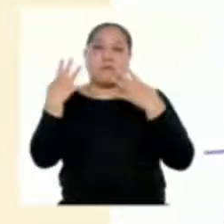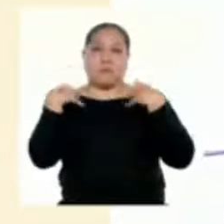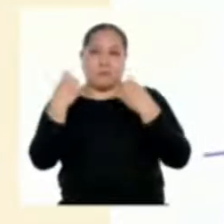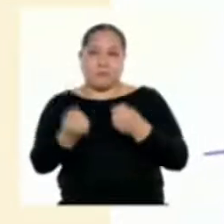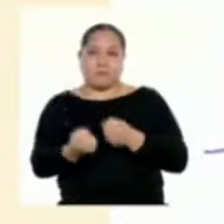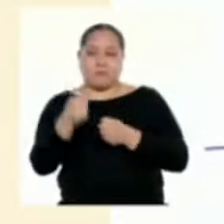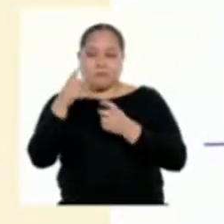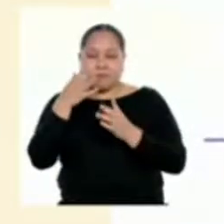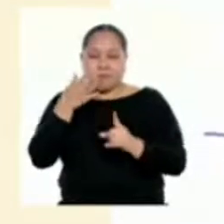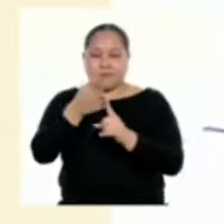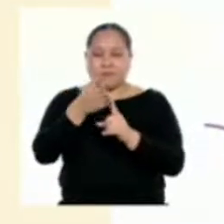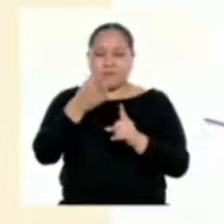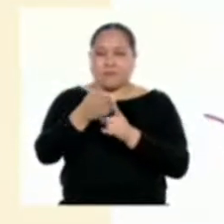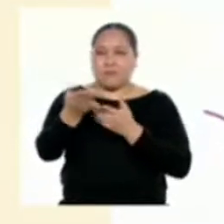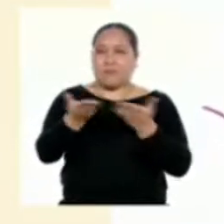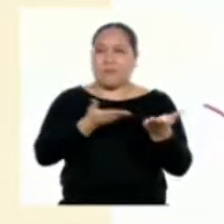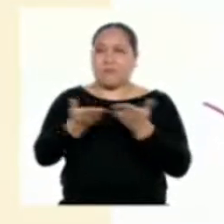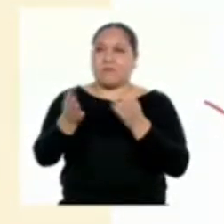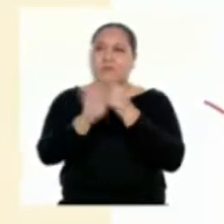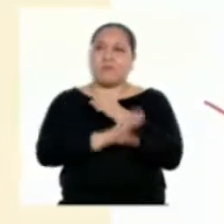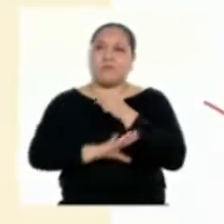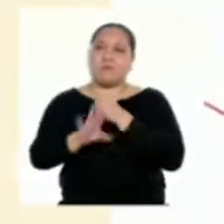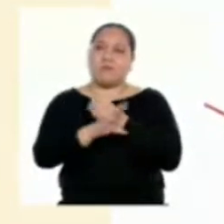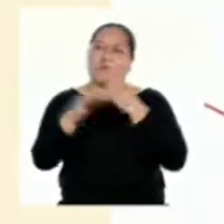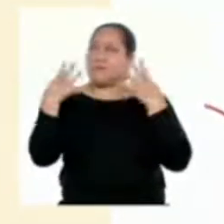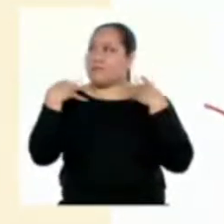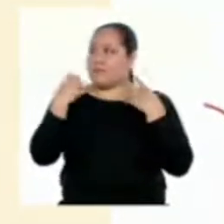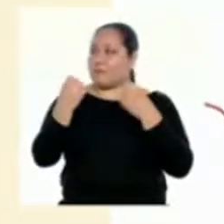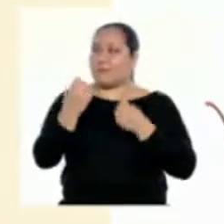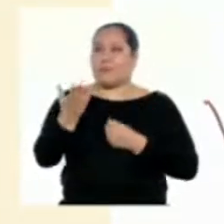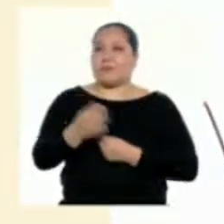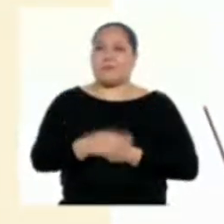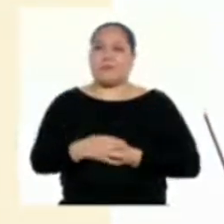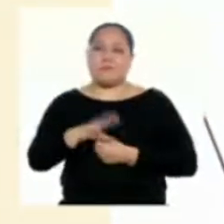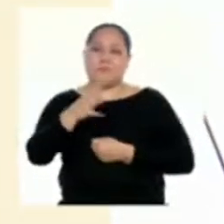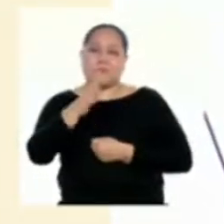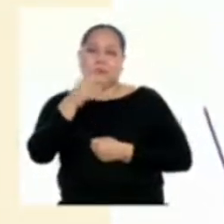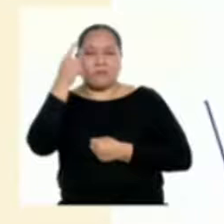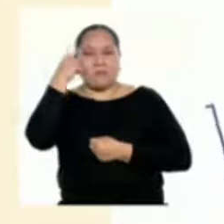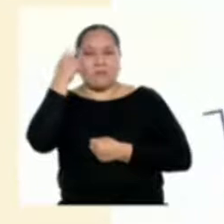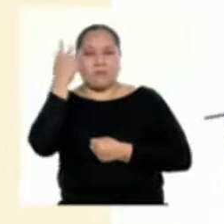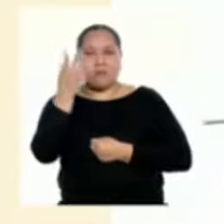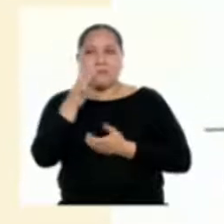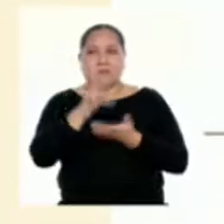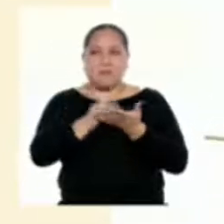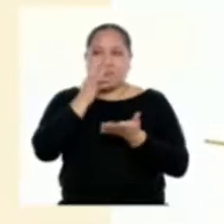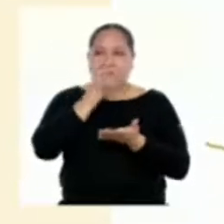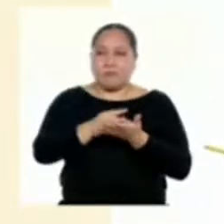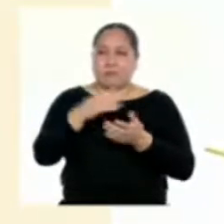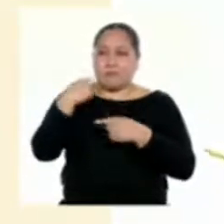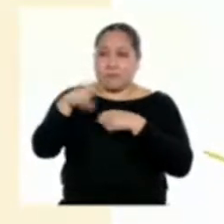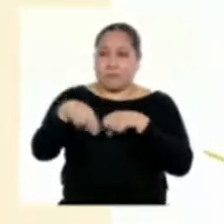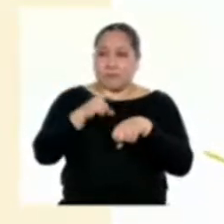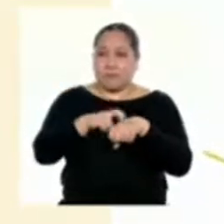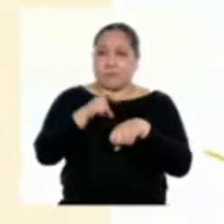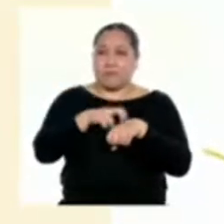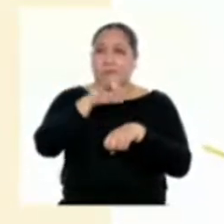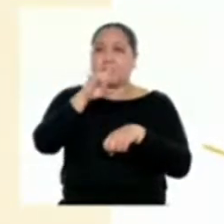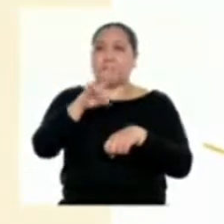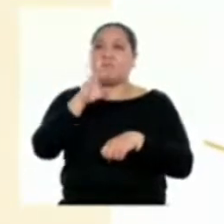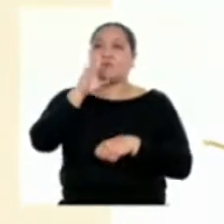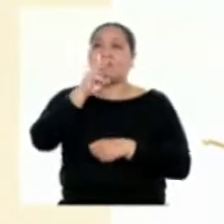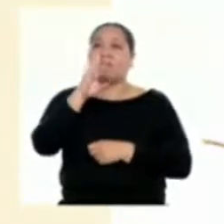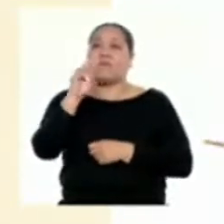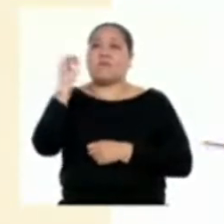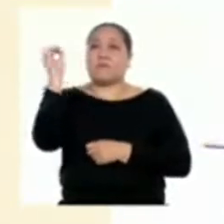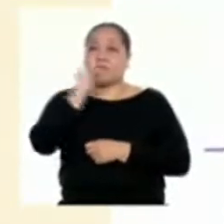el ámbito de la atención primaria de salud Se calcula que los medicamentos tradicionales son utilizados por el 60% de la